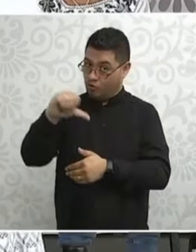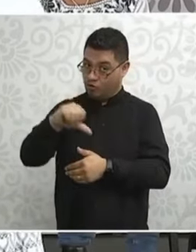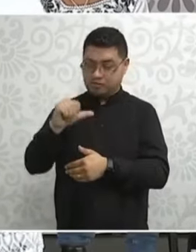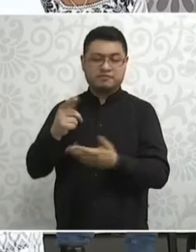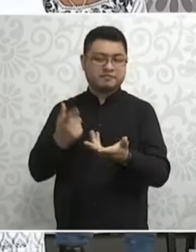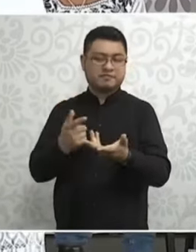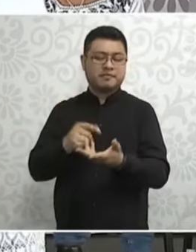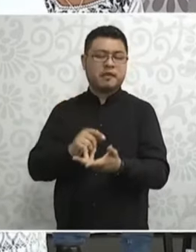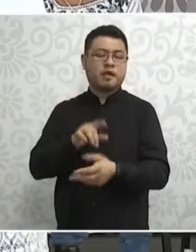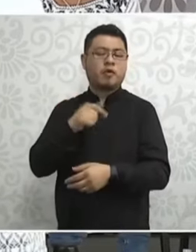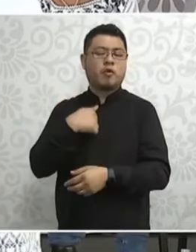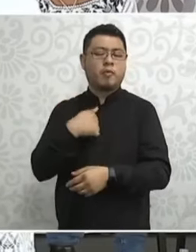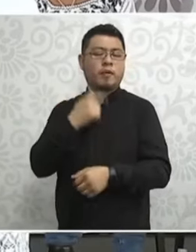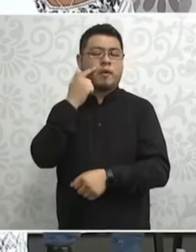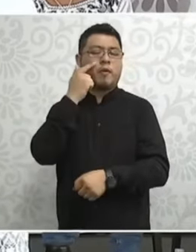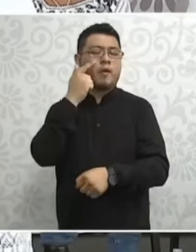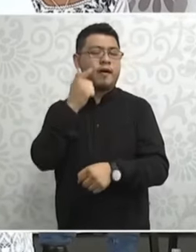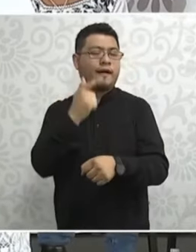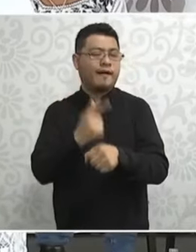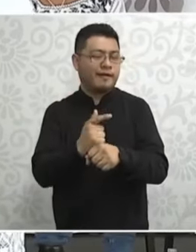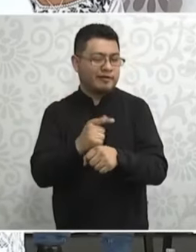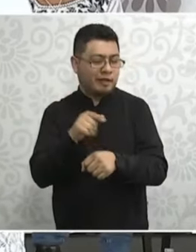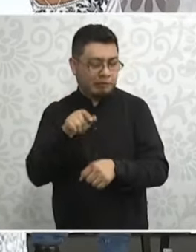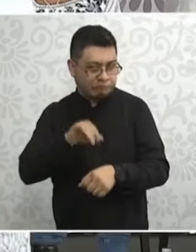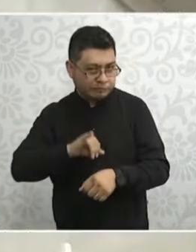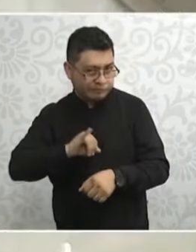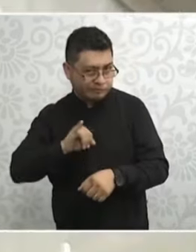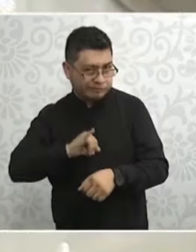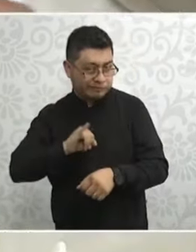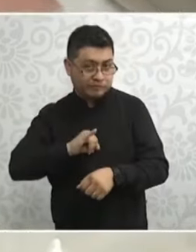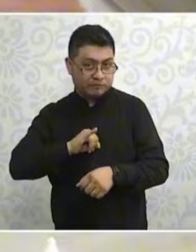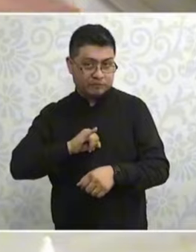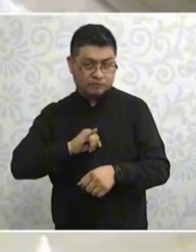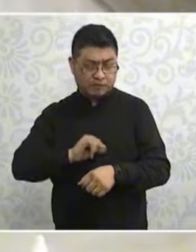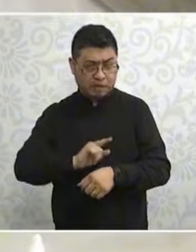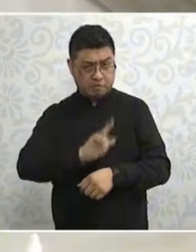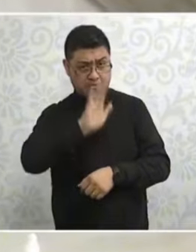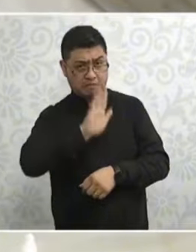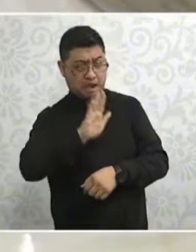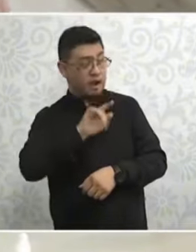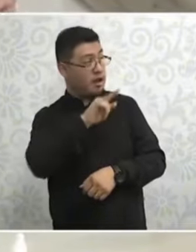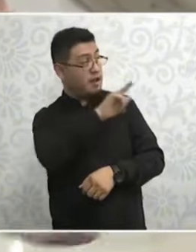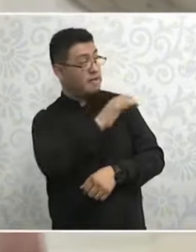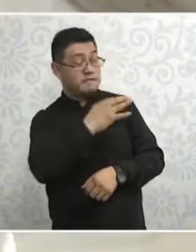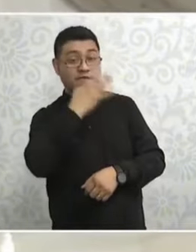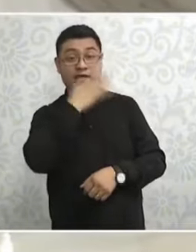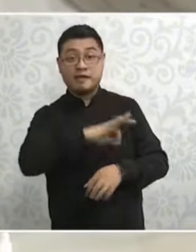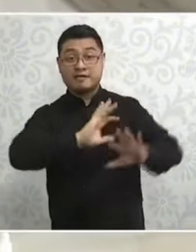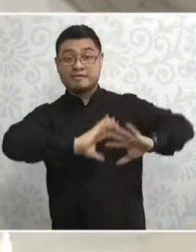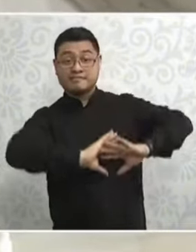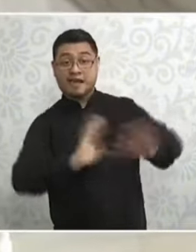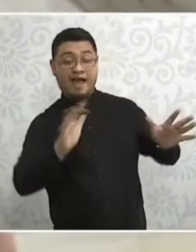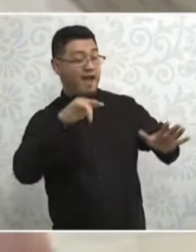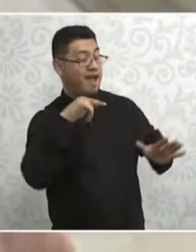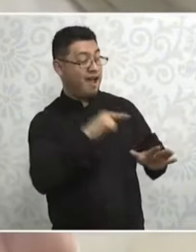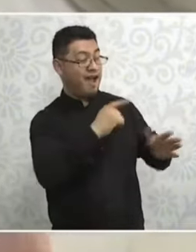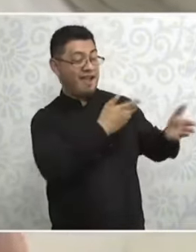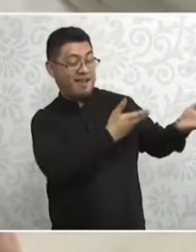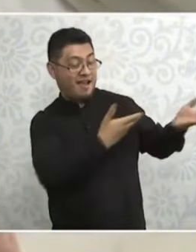está pasando en Campeche. En lugar de estar de fiesta, ya tenemos el Tren Maya y vámonos a pasear en